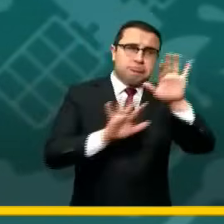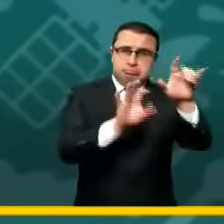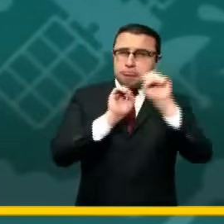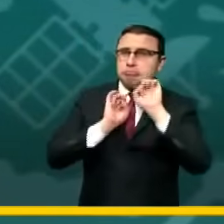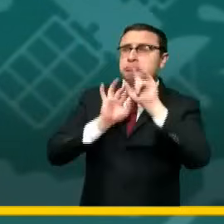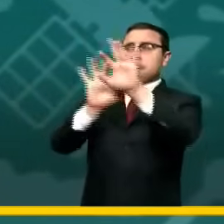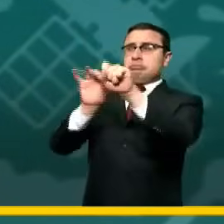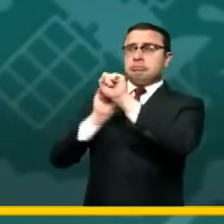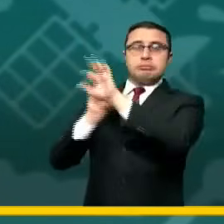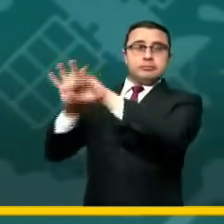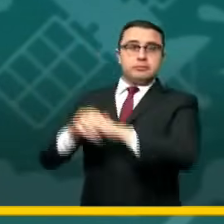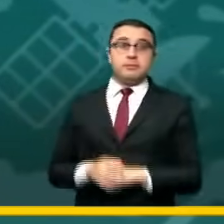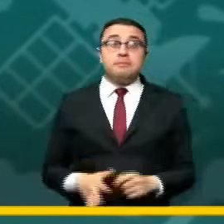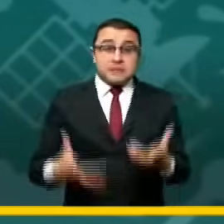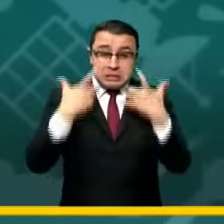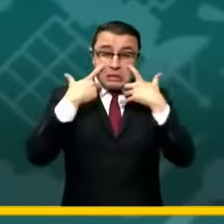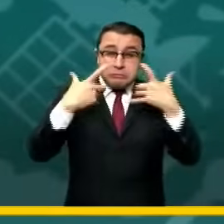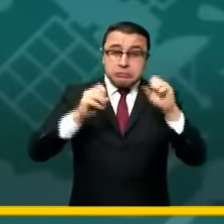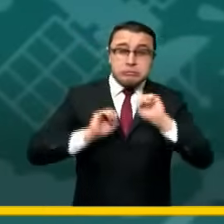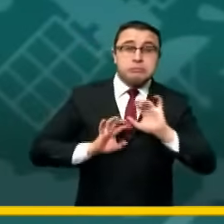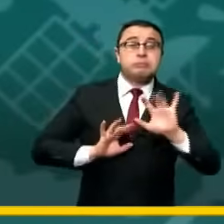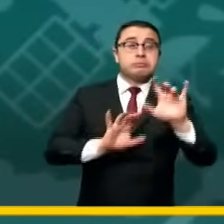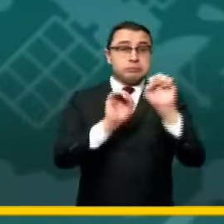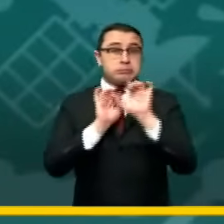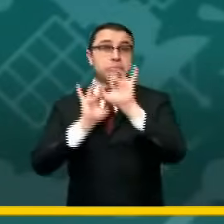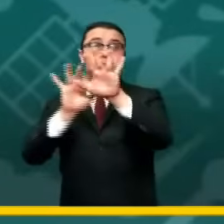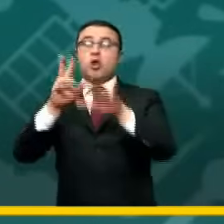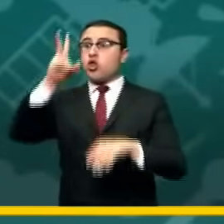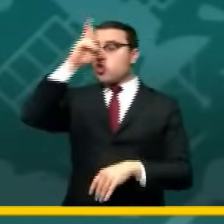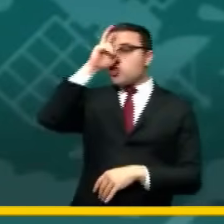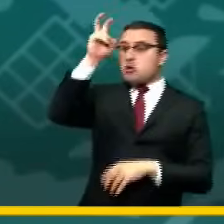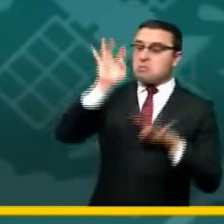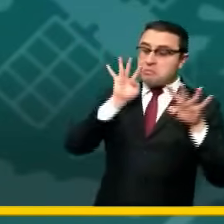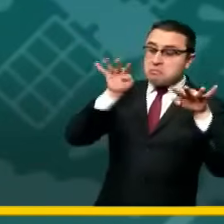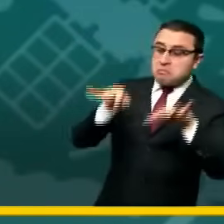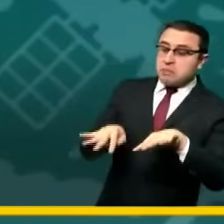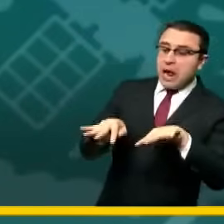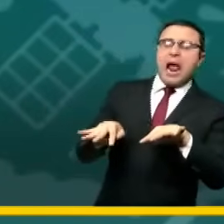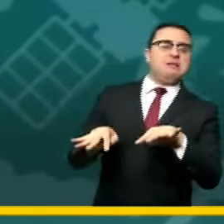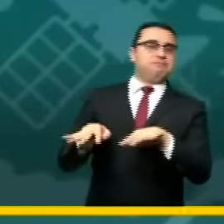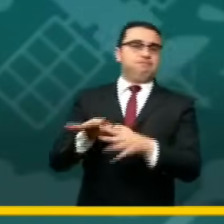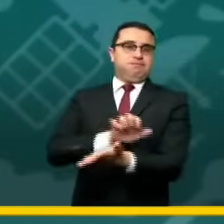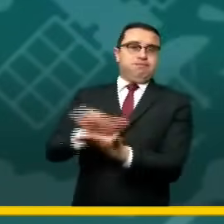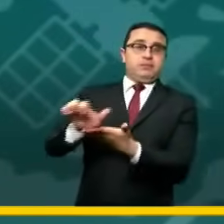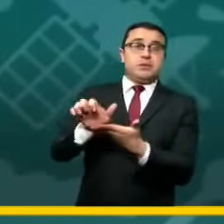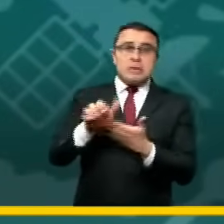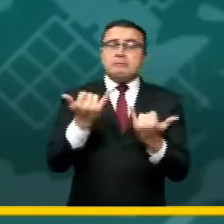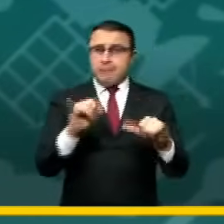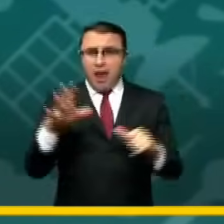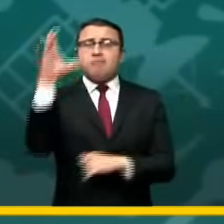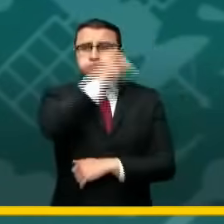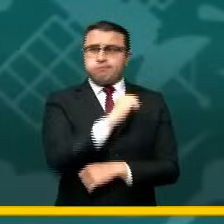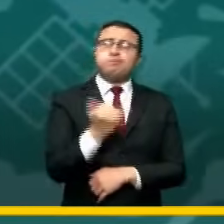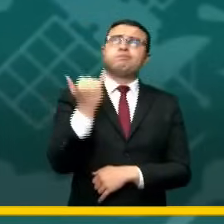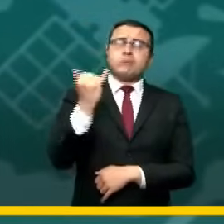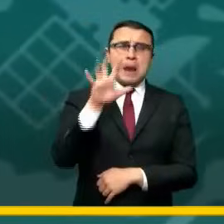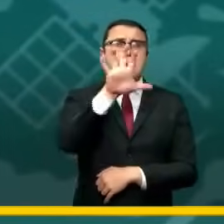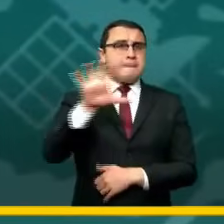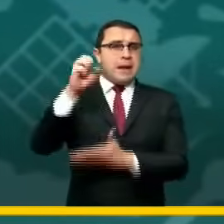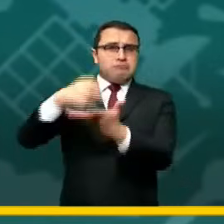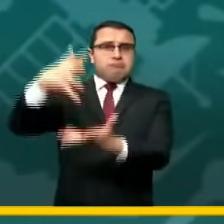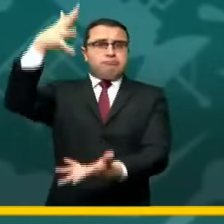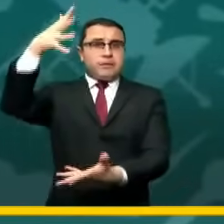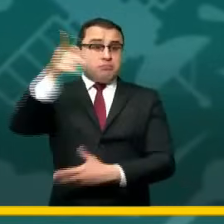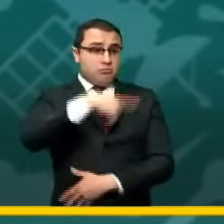éxodo inmenso tendrá respuestas en el norte. Ya la podemos ver en las conductas antimigratorias de los países